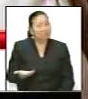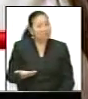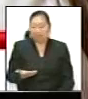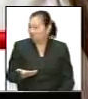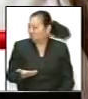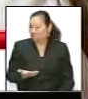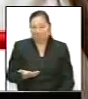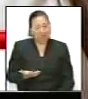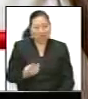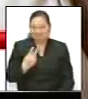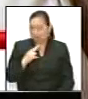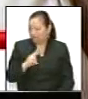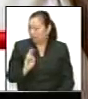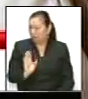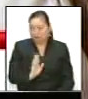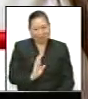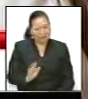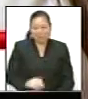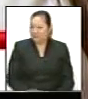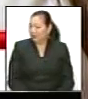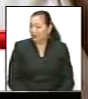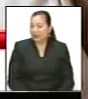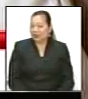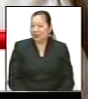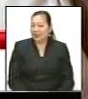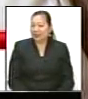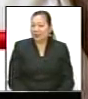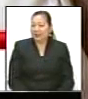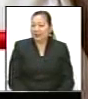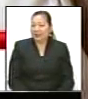vemos nada. Y no quisiéramos, pues, que se siga